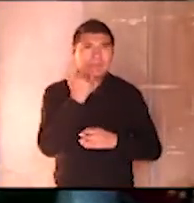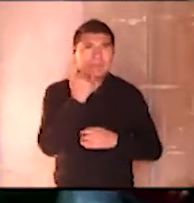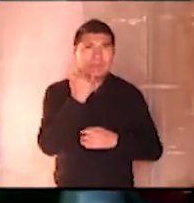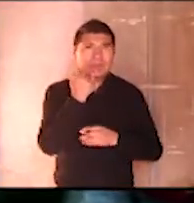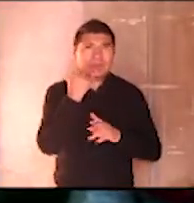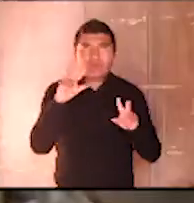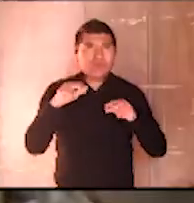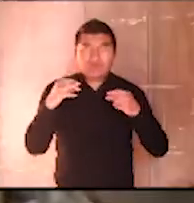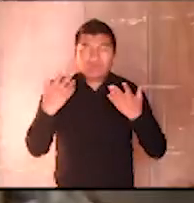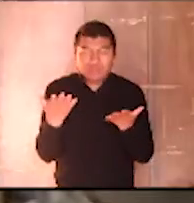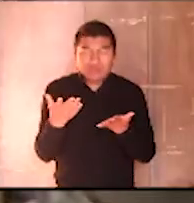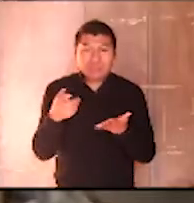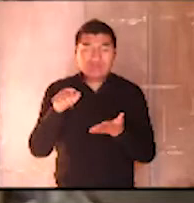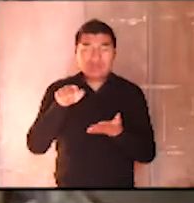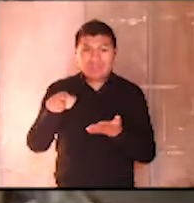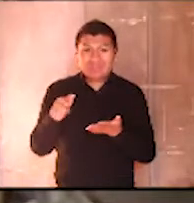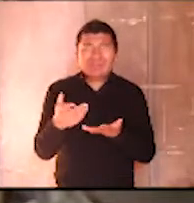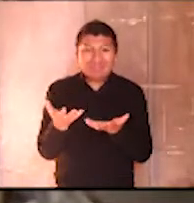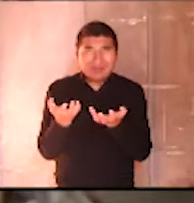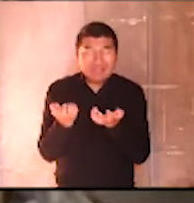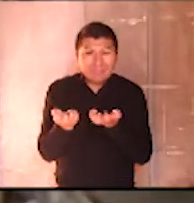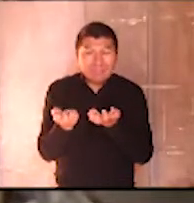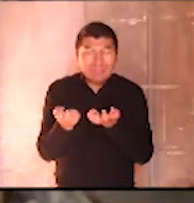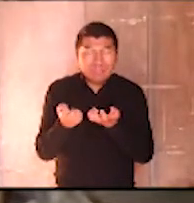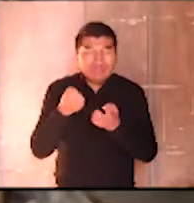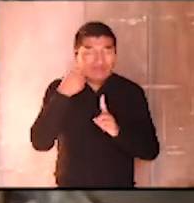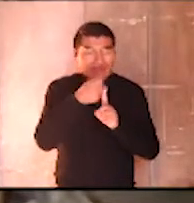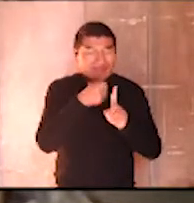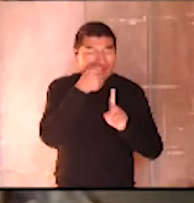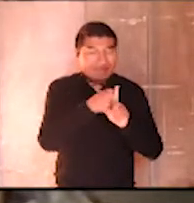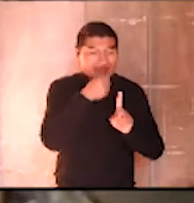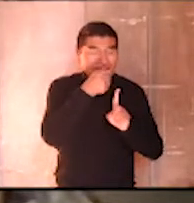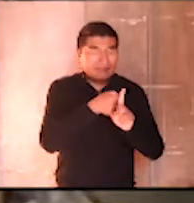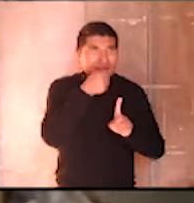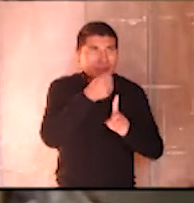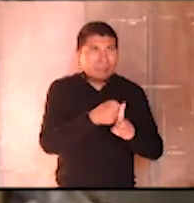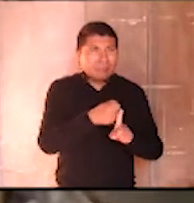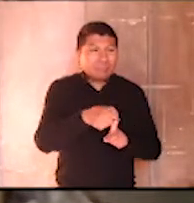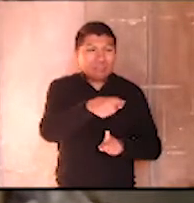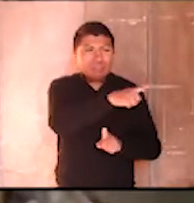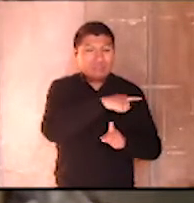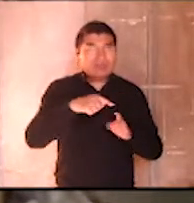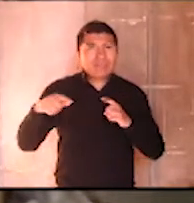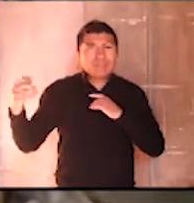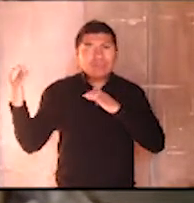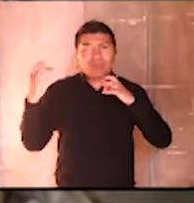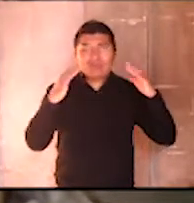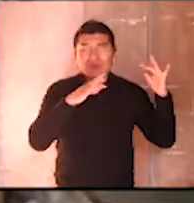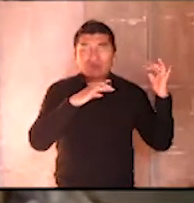no alcanzar lo que pretenden, combaten y se hacen la guerra.